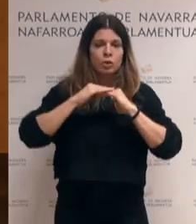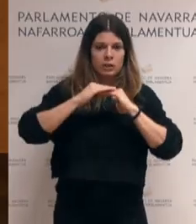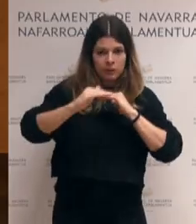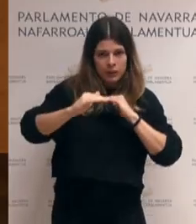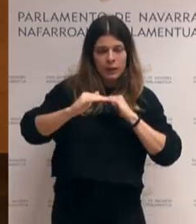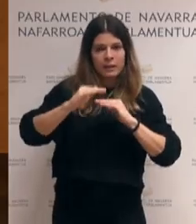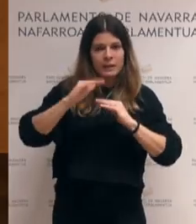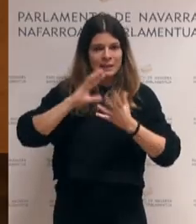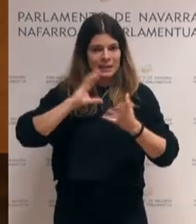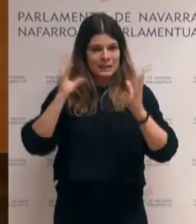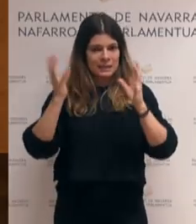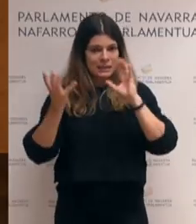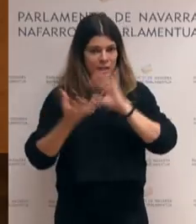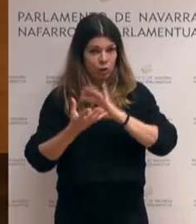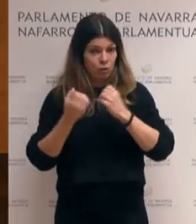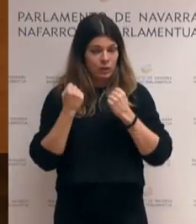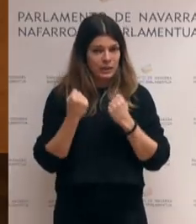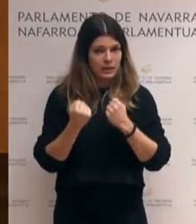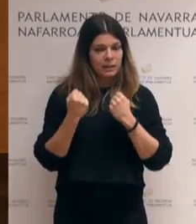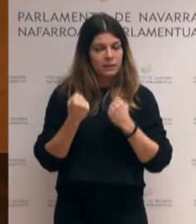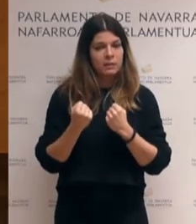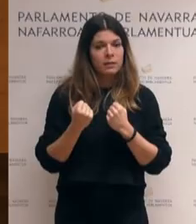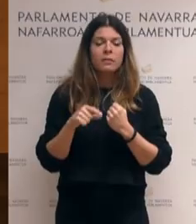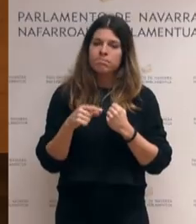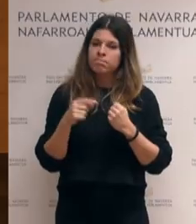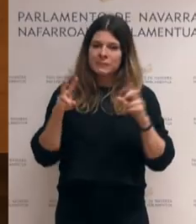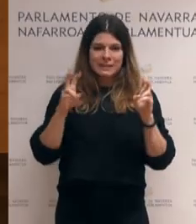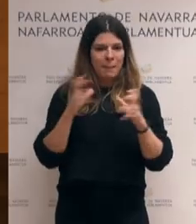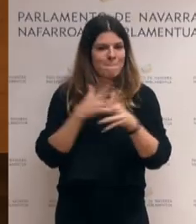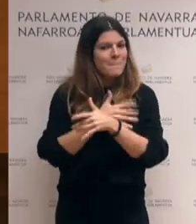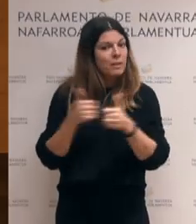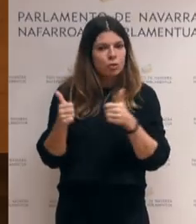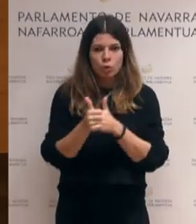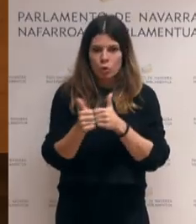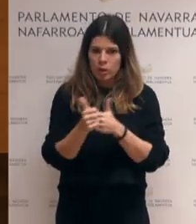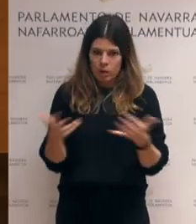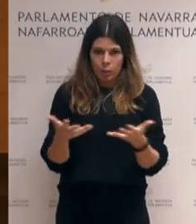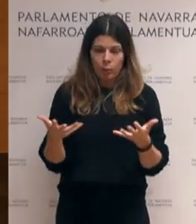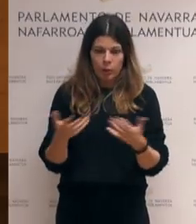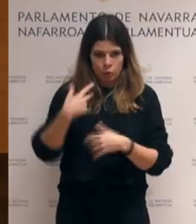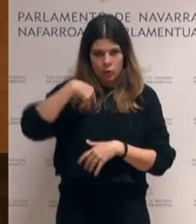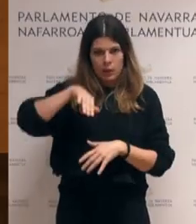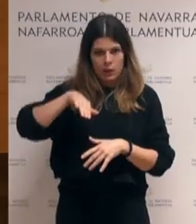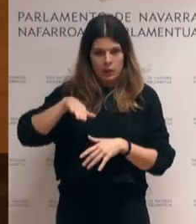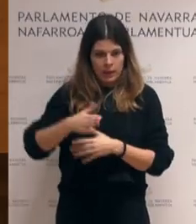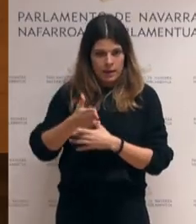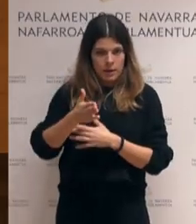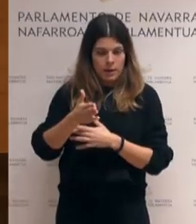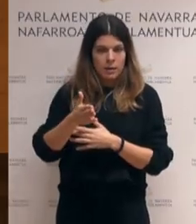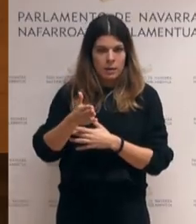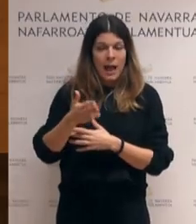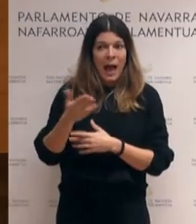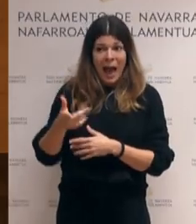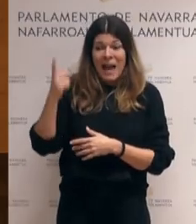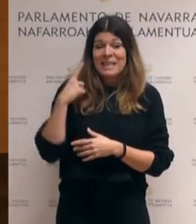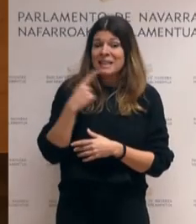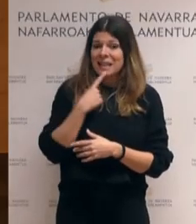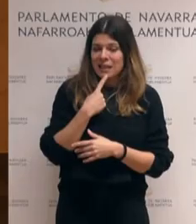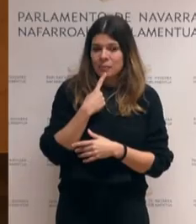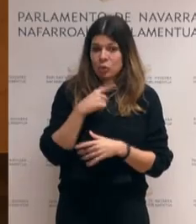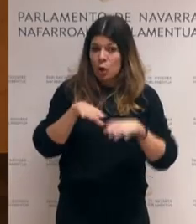la transición energética es una cuestión prioritaria para euskalerría bildu quiero recordar que ayer ya decíamos que